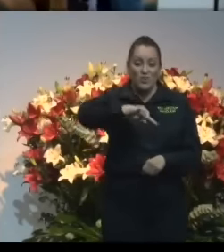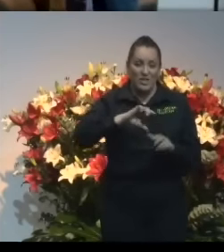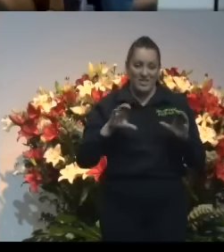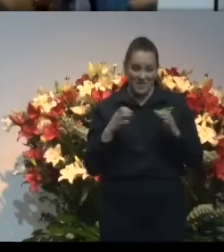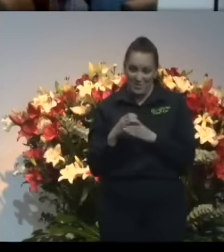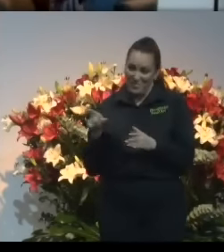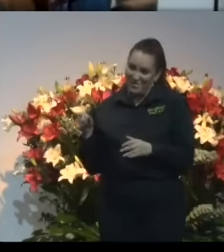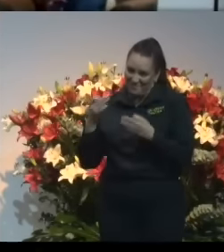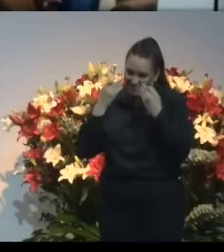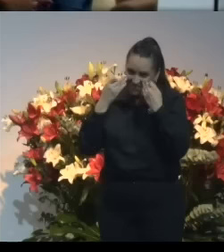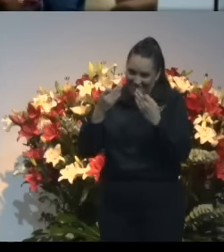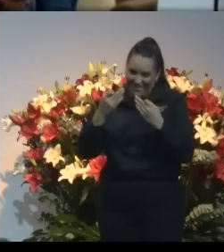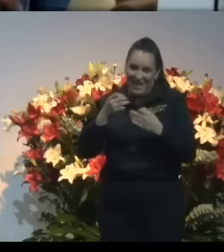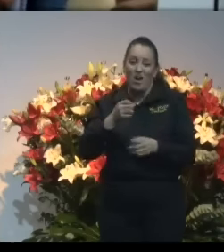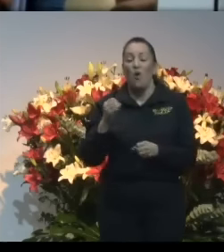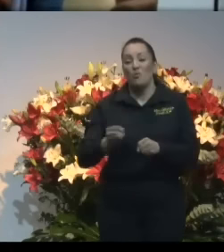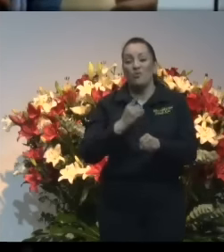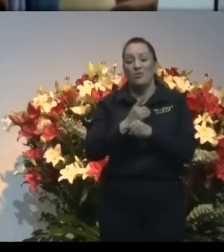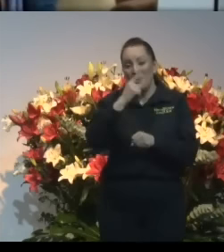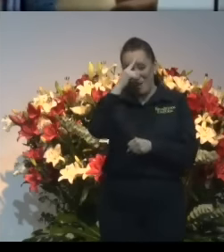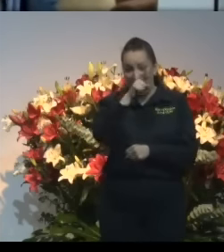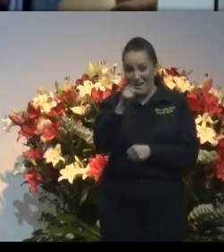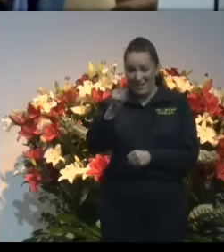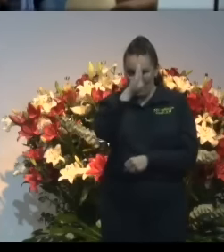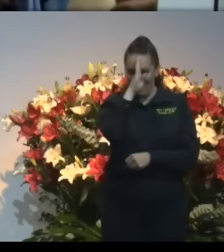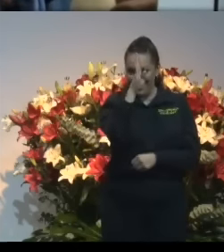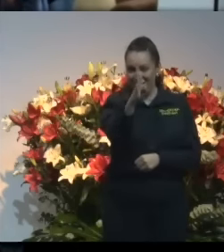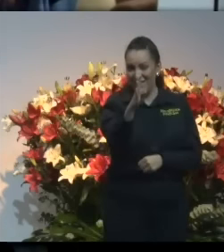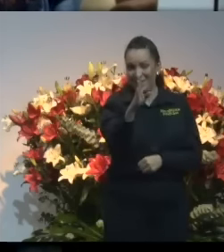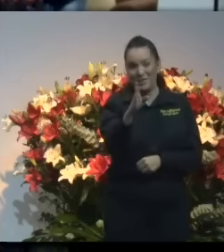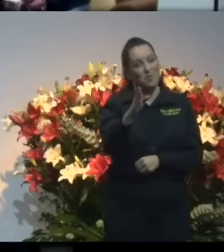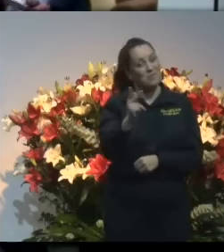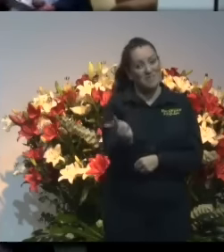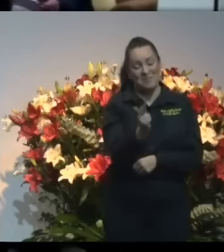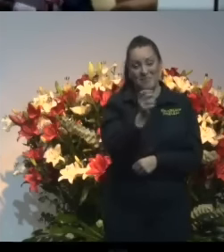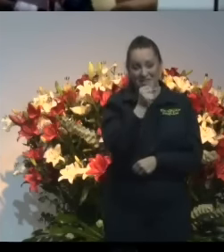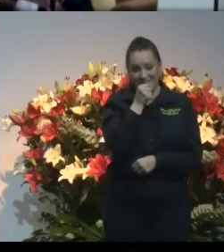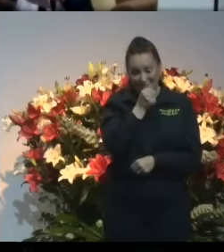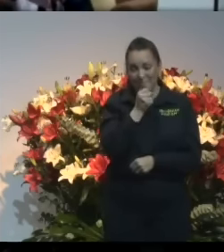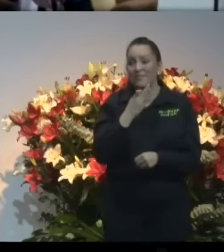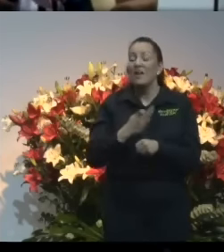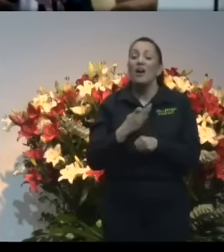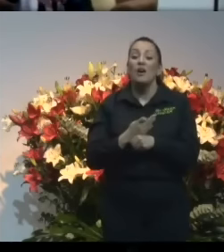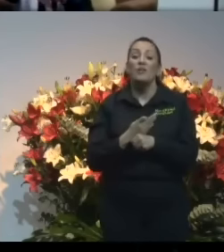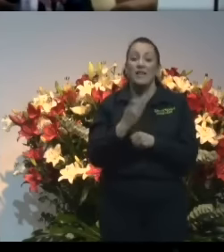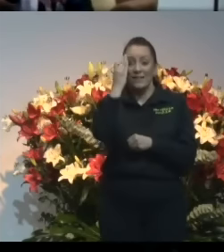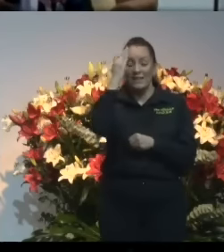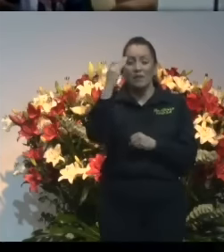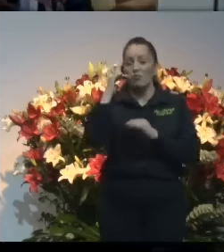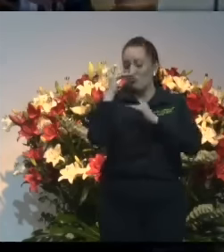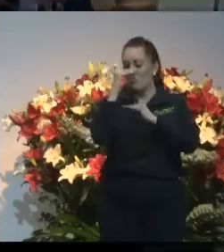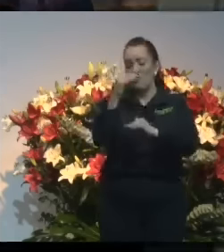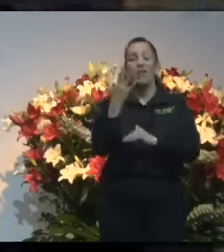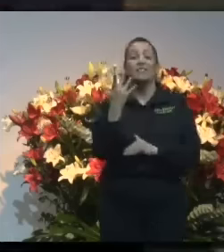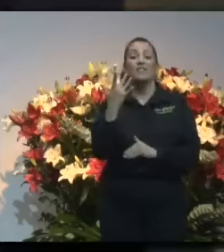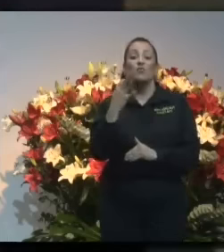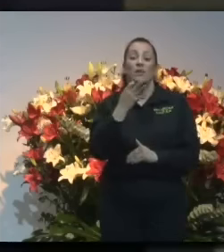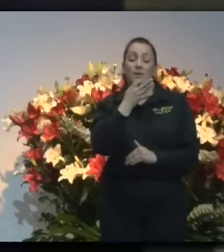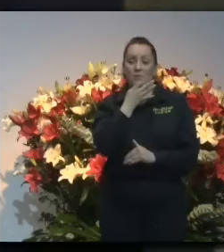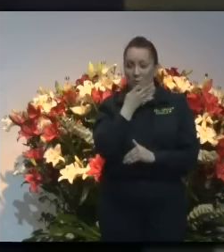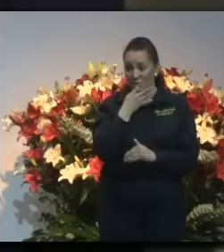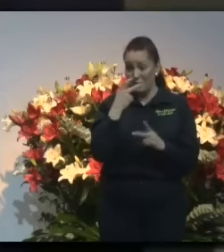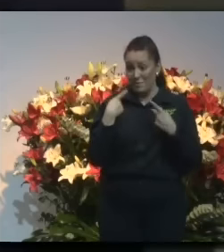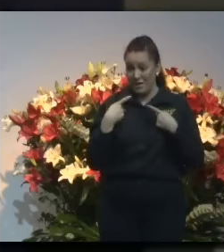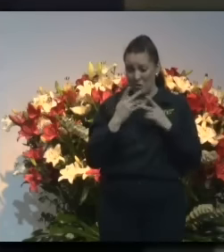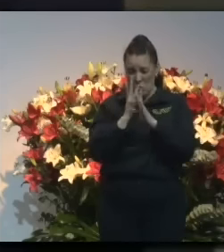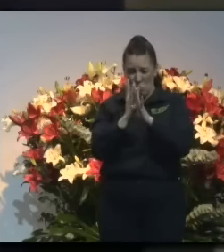que es el micrófono abierto. Exactamente. Durante los siguientes 50 minutos, todas las personas, que son muchas,